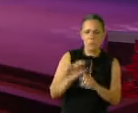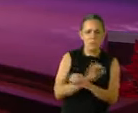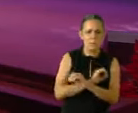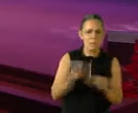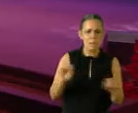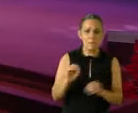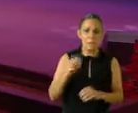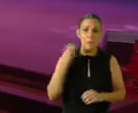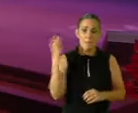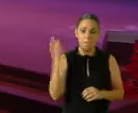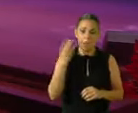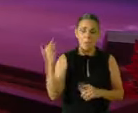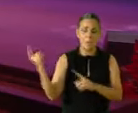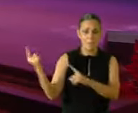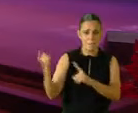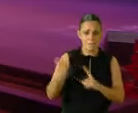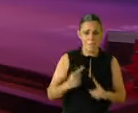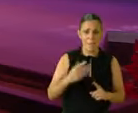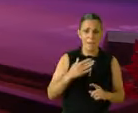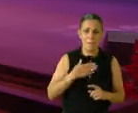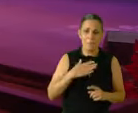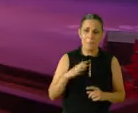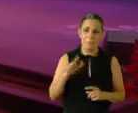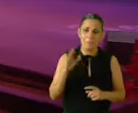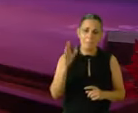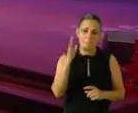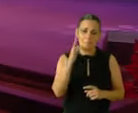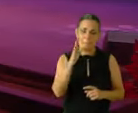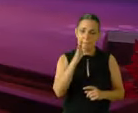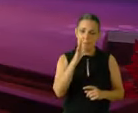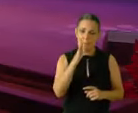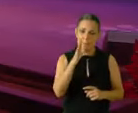miércoles viene mi mamá, que ha estado.